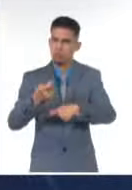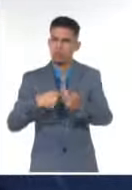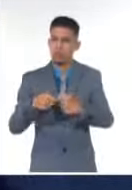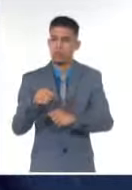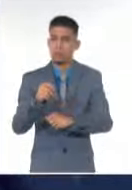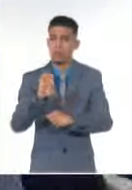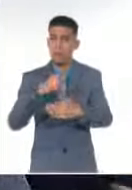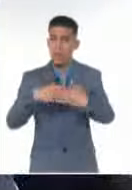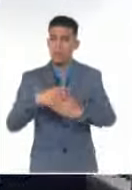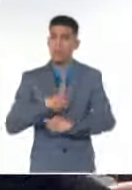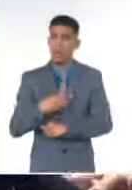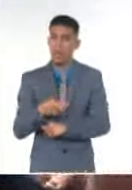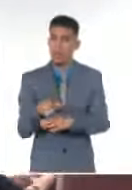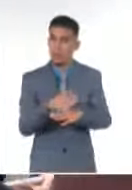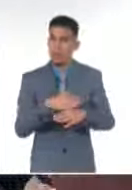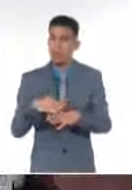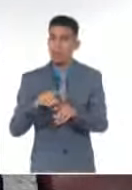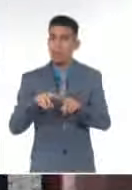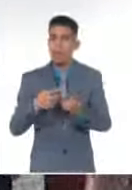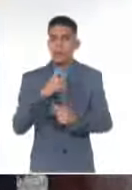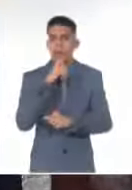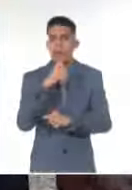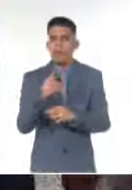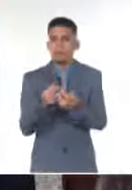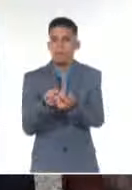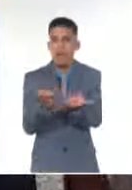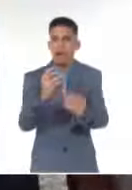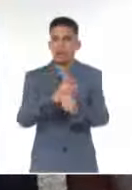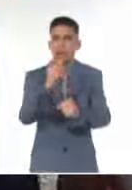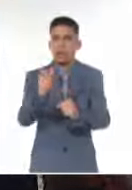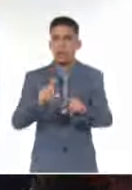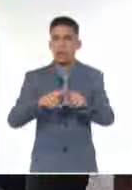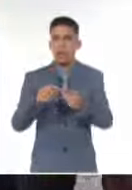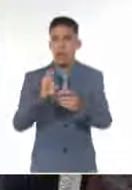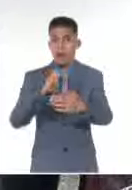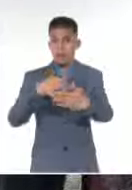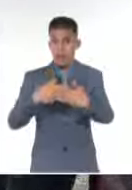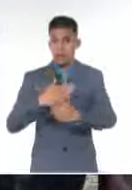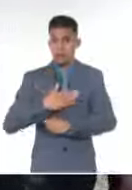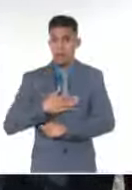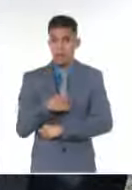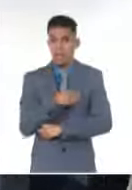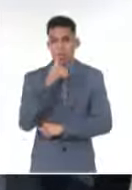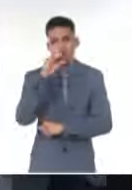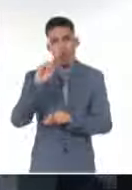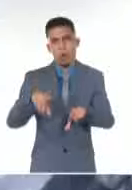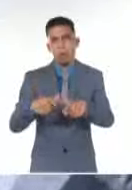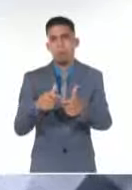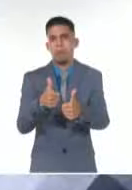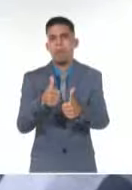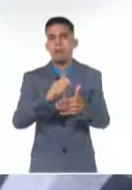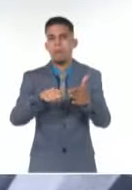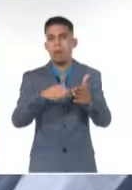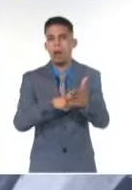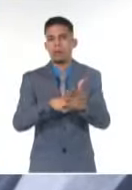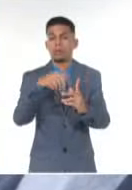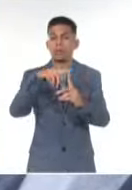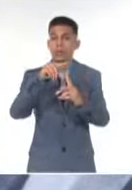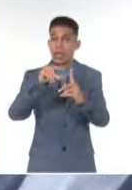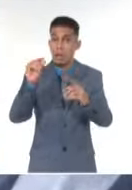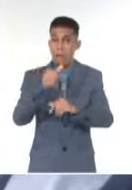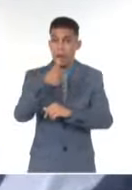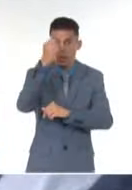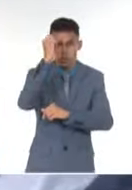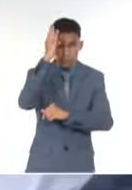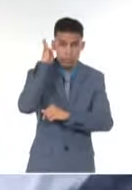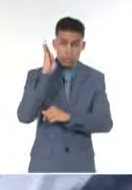no pudo repartirlas a sus trabajadores porque la empresa a la cual pertenece no cumplió, un tema que el presidente ha constatado en